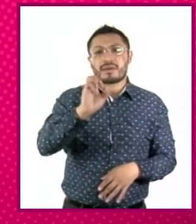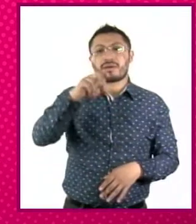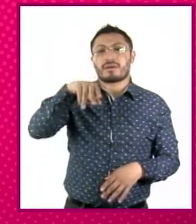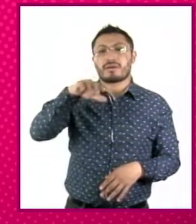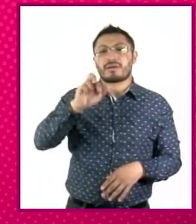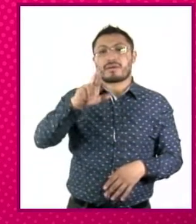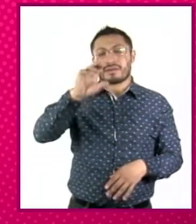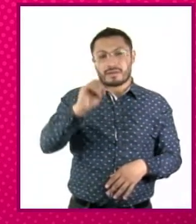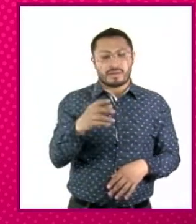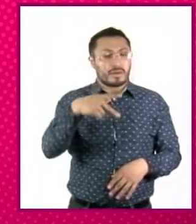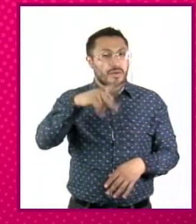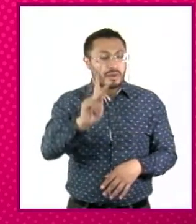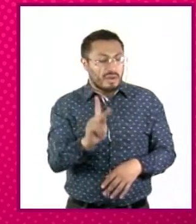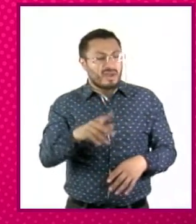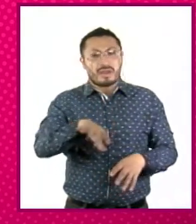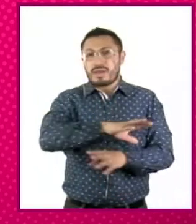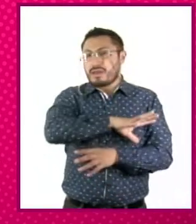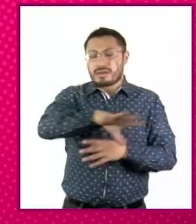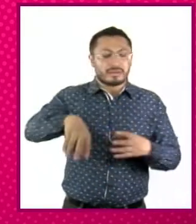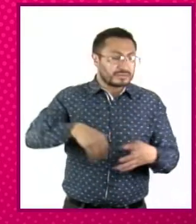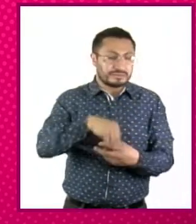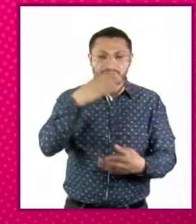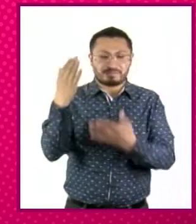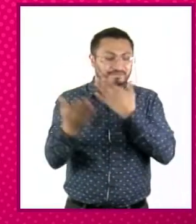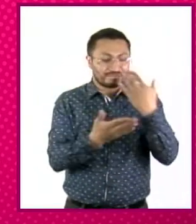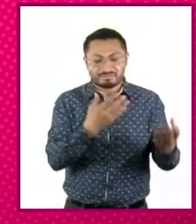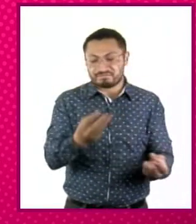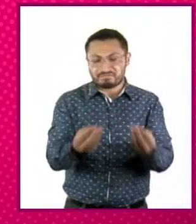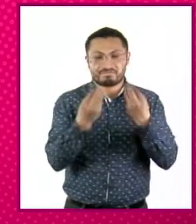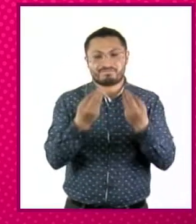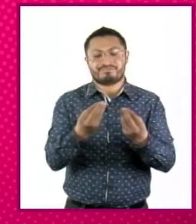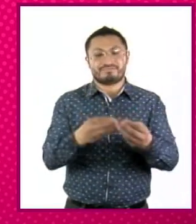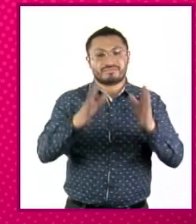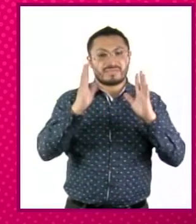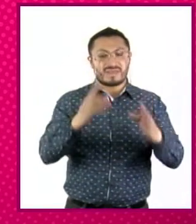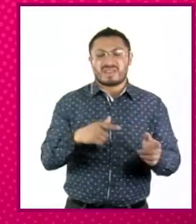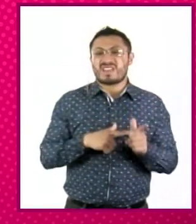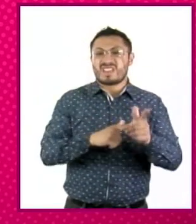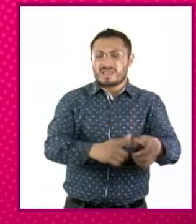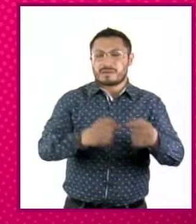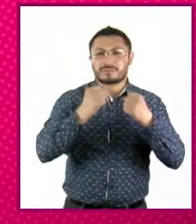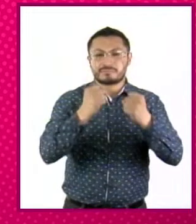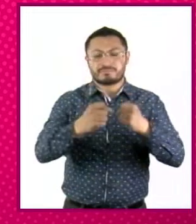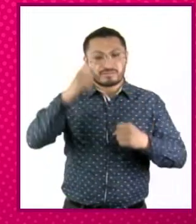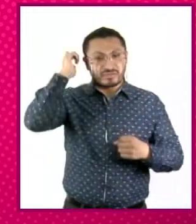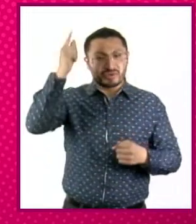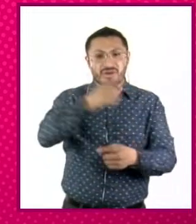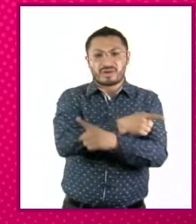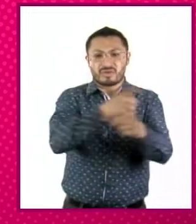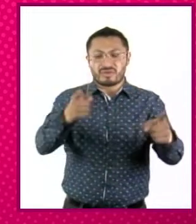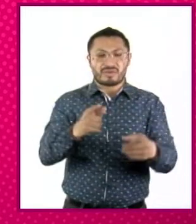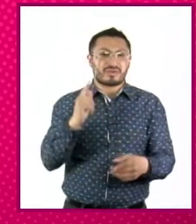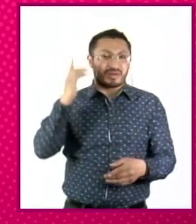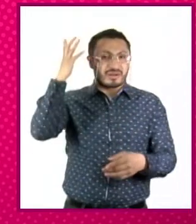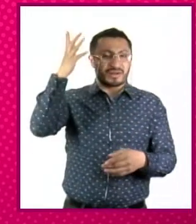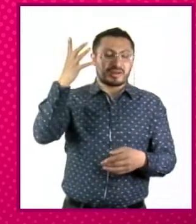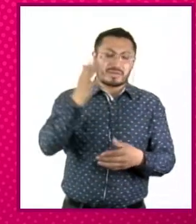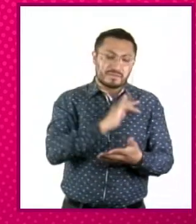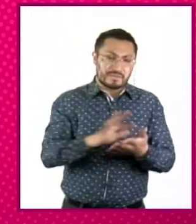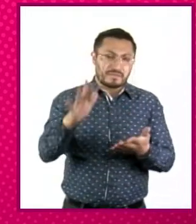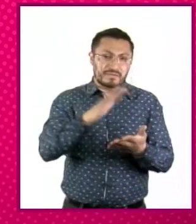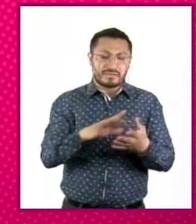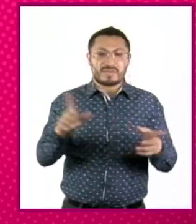este preámbulo que se ha estudiado mucho, pues sigue teniendo mucha fuerza, ¿no? Ojalá que se animen un día a leerlo. La declaración es